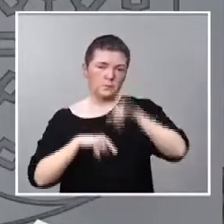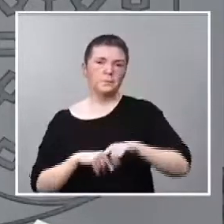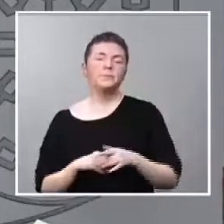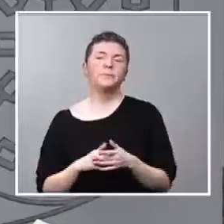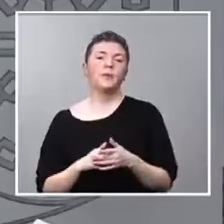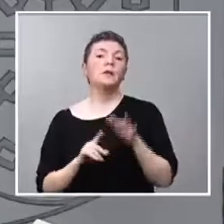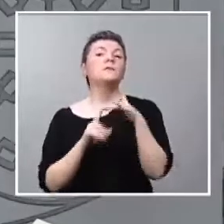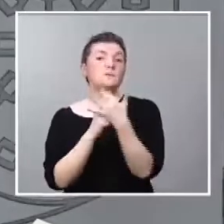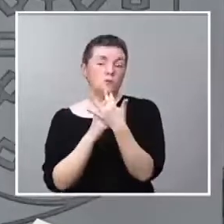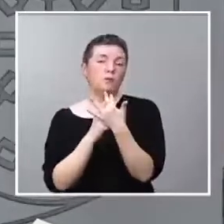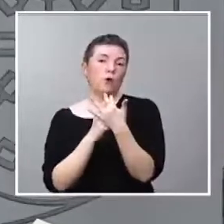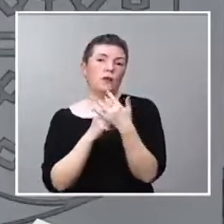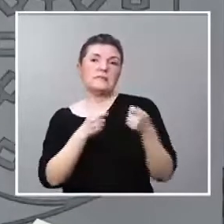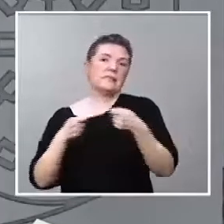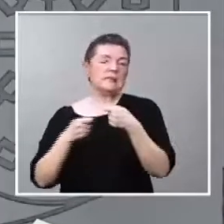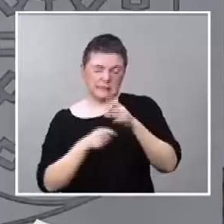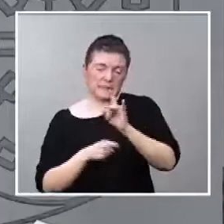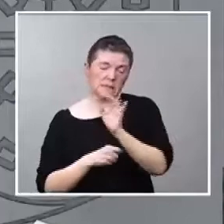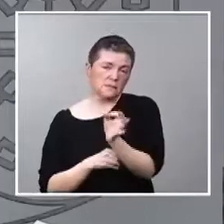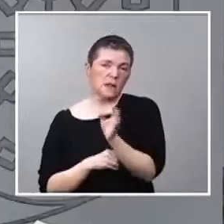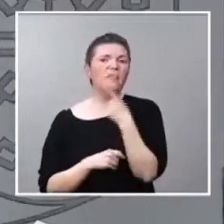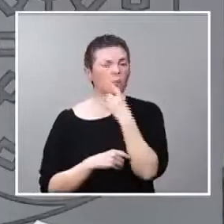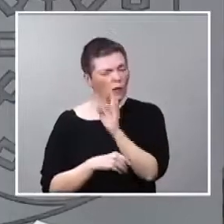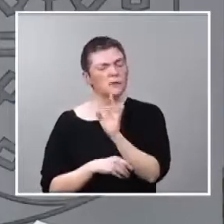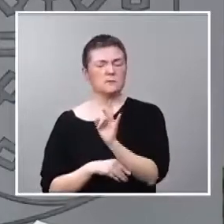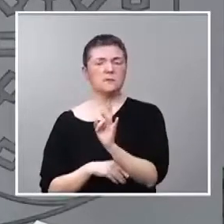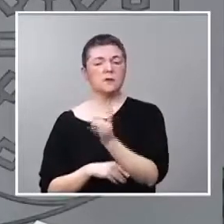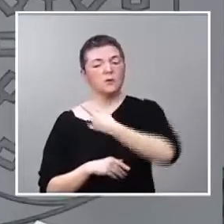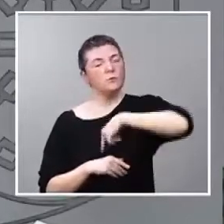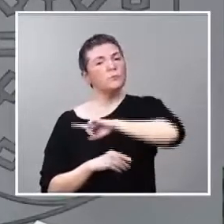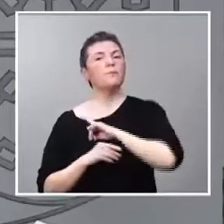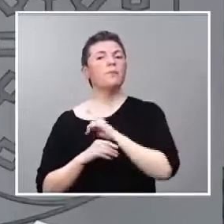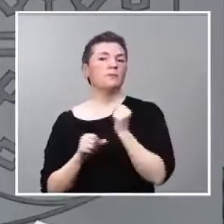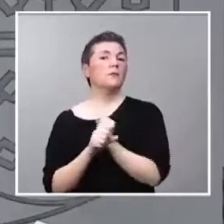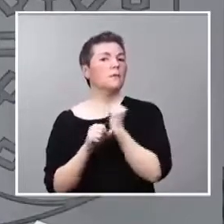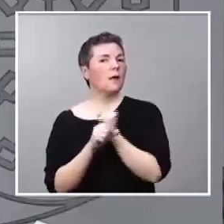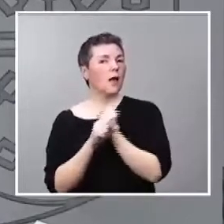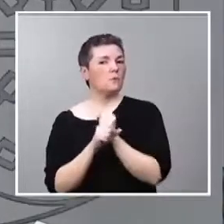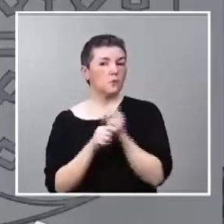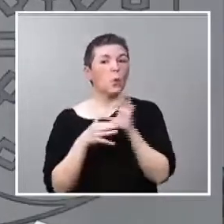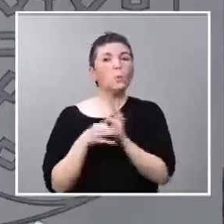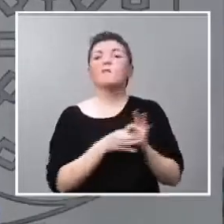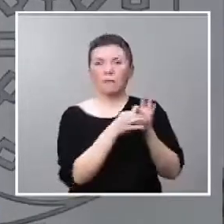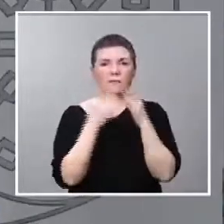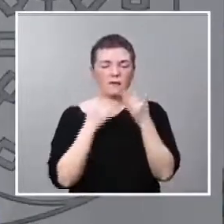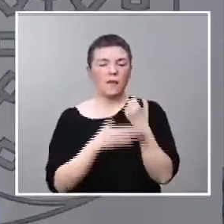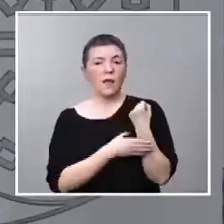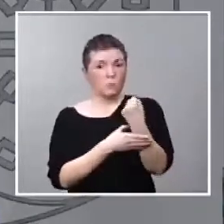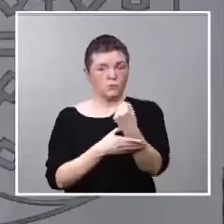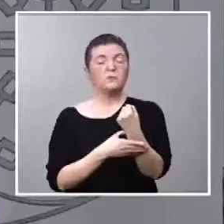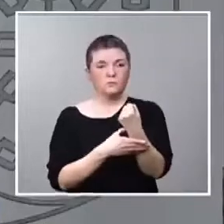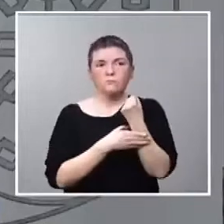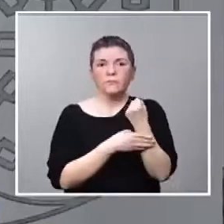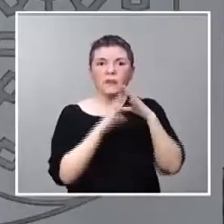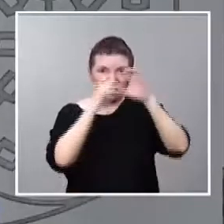que tendría que decir, pero es mi opinión, si yo fuera un partido político lo haría, es voy a retocar o voy a hacer una ley